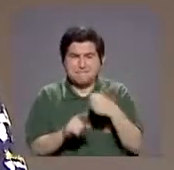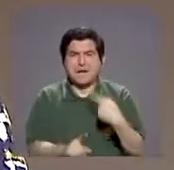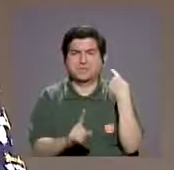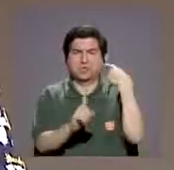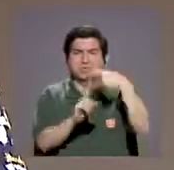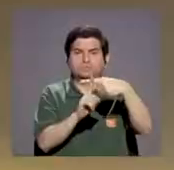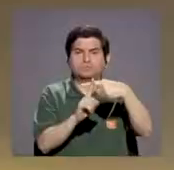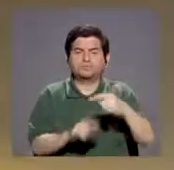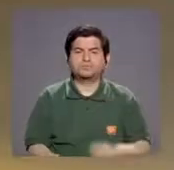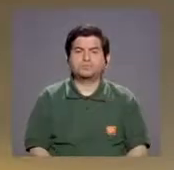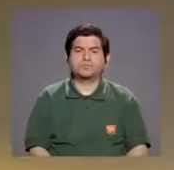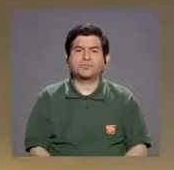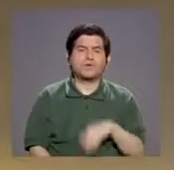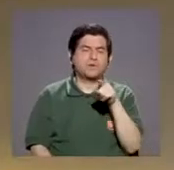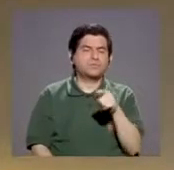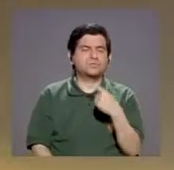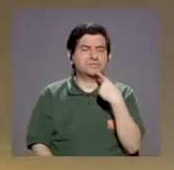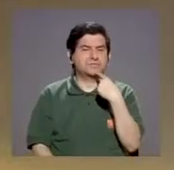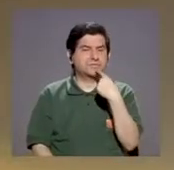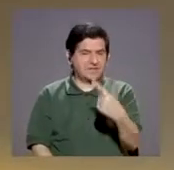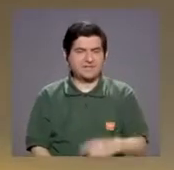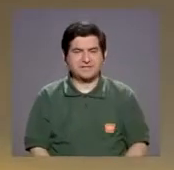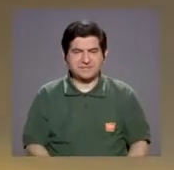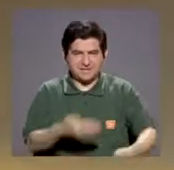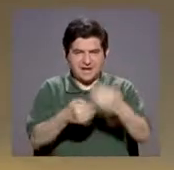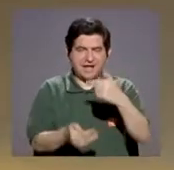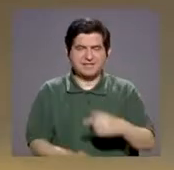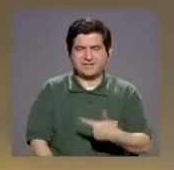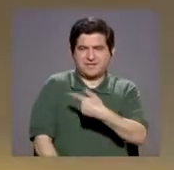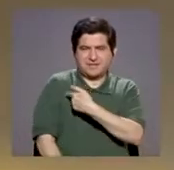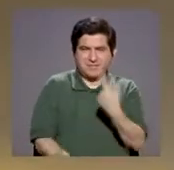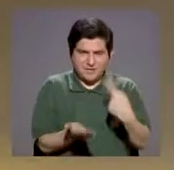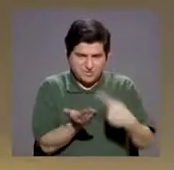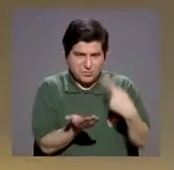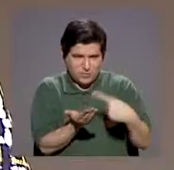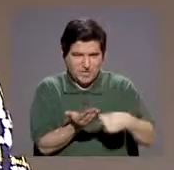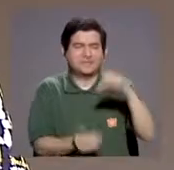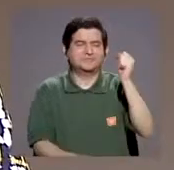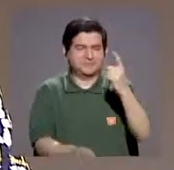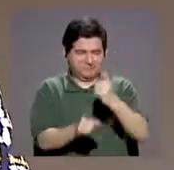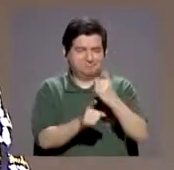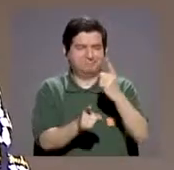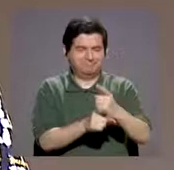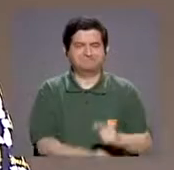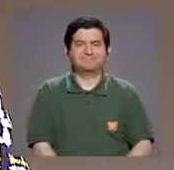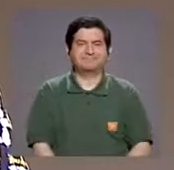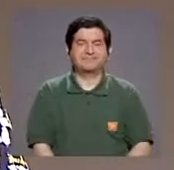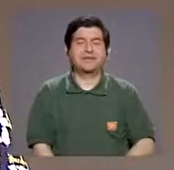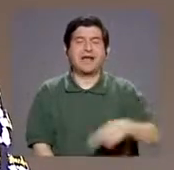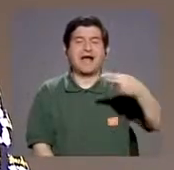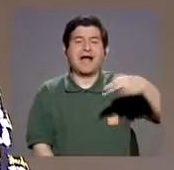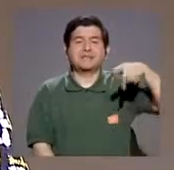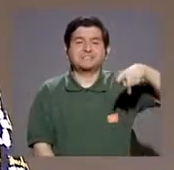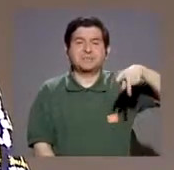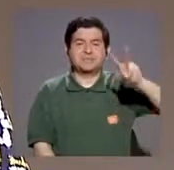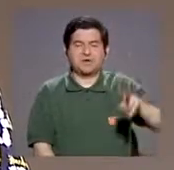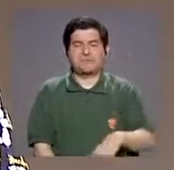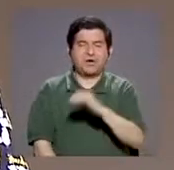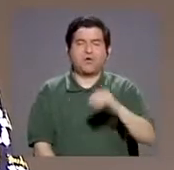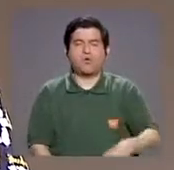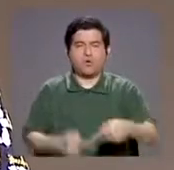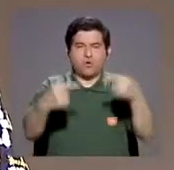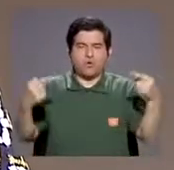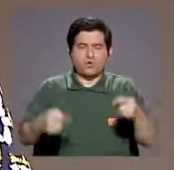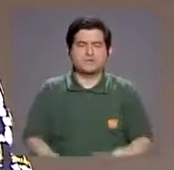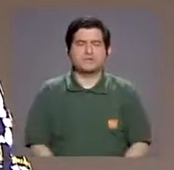y usted a la otra sí correcto vamos a la vacuna controversial la vacuna hpv1 acuna contra el papilomavirus